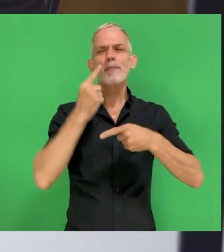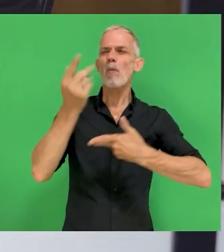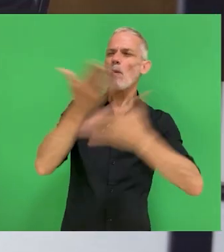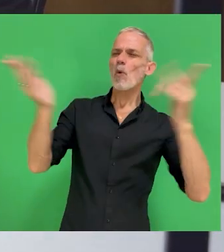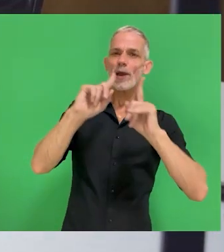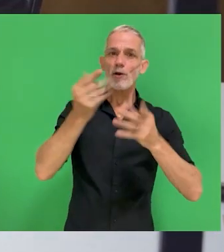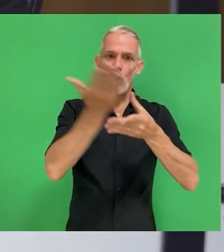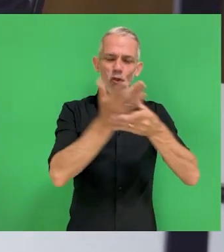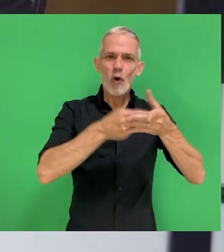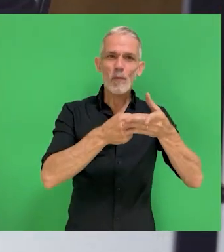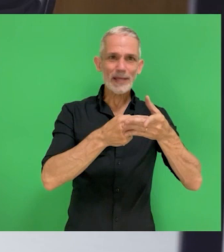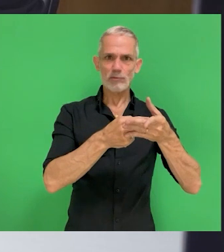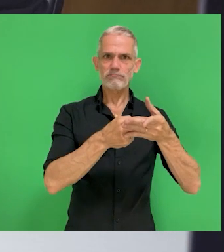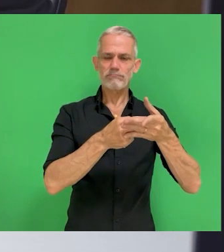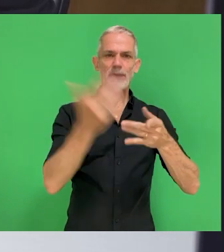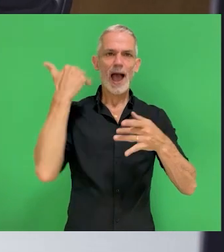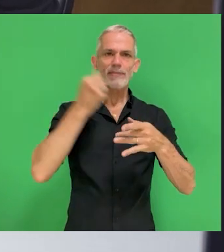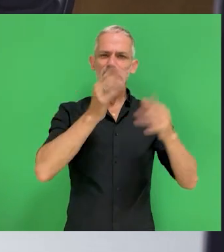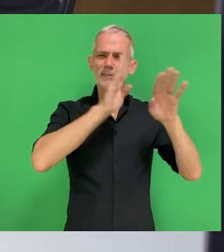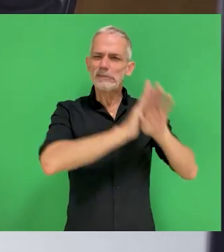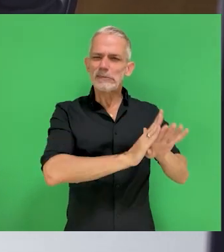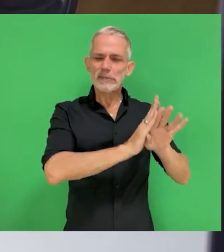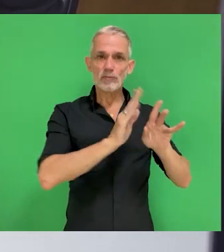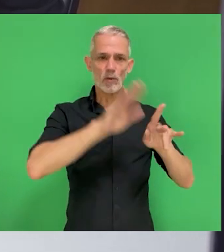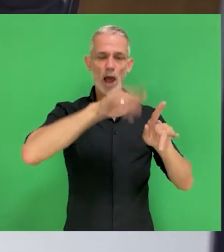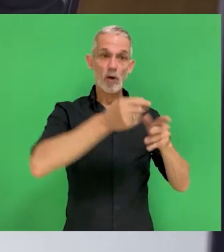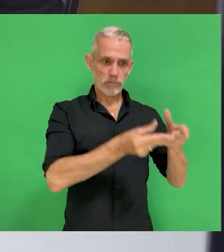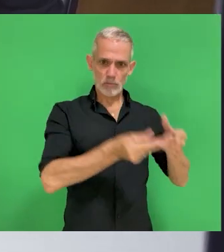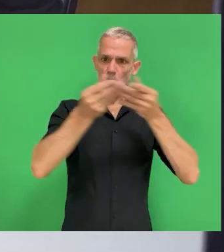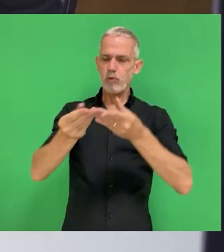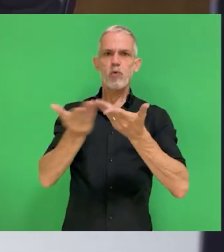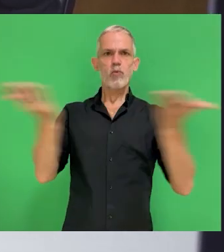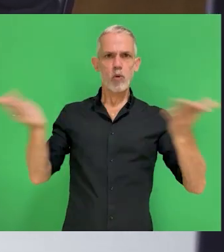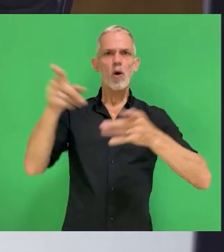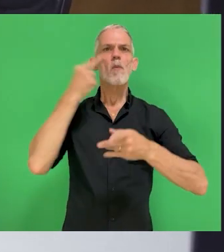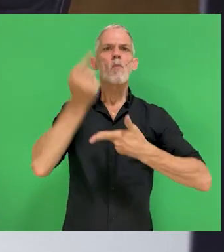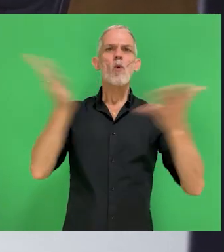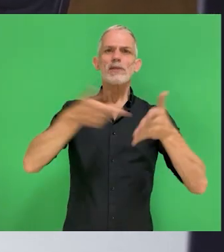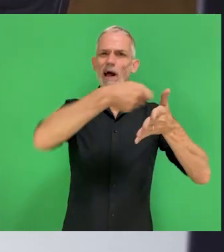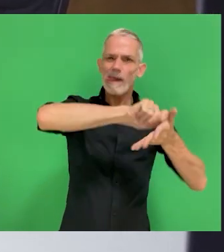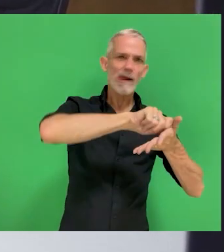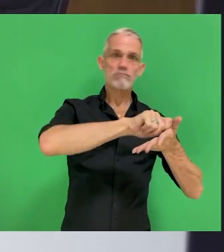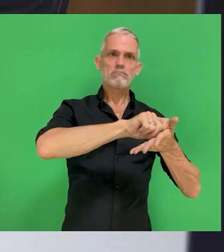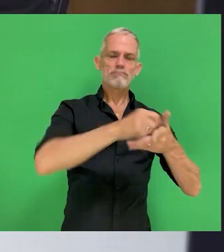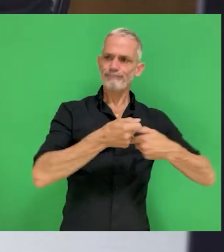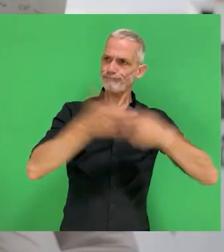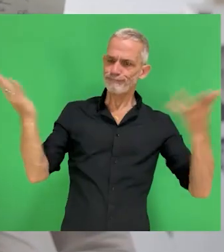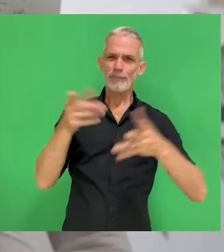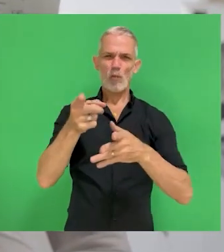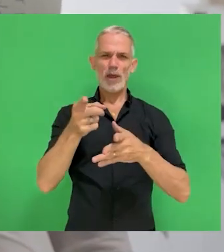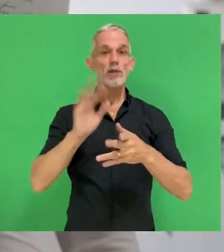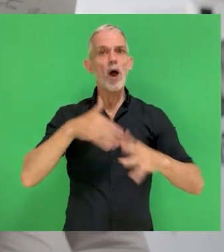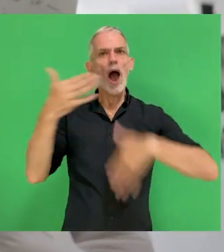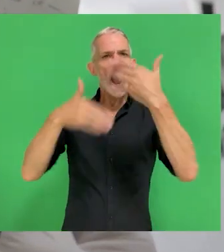de un documento que antes no estuvo y de alguna manera también jerarquiza su trato, avanza